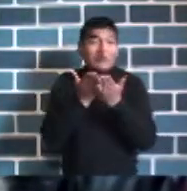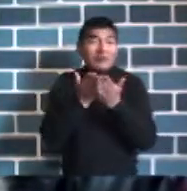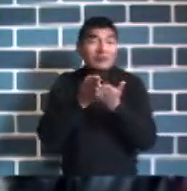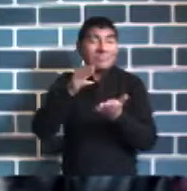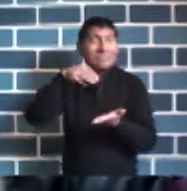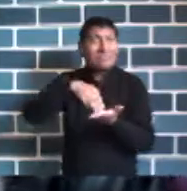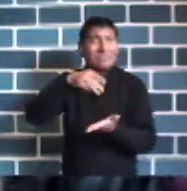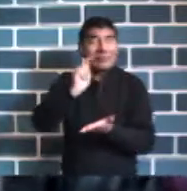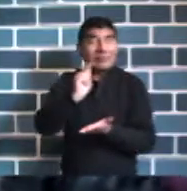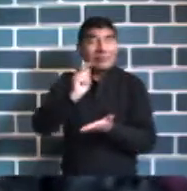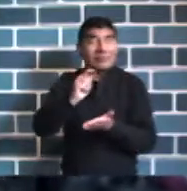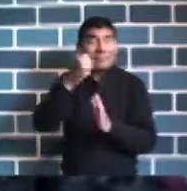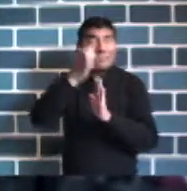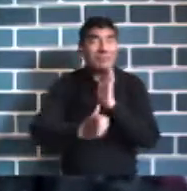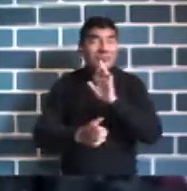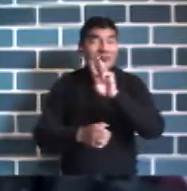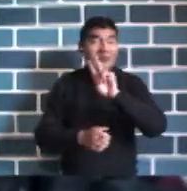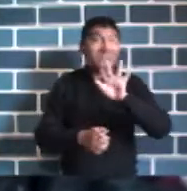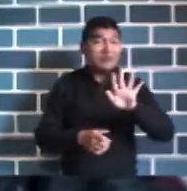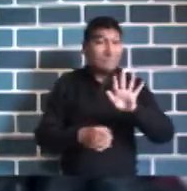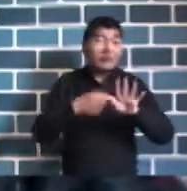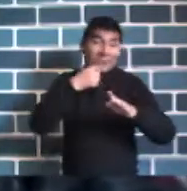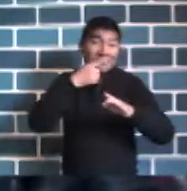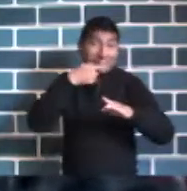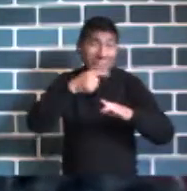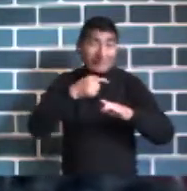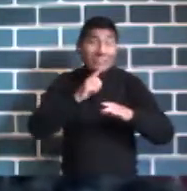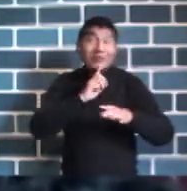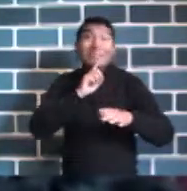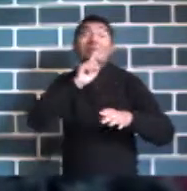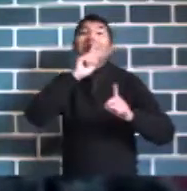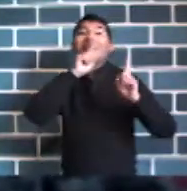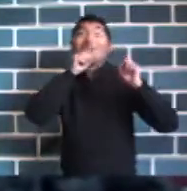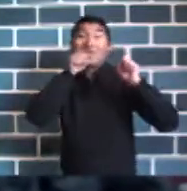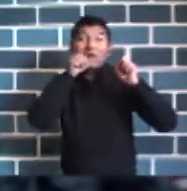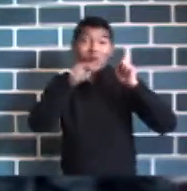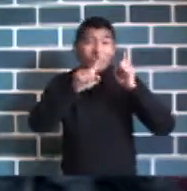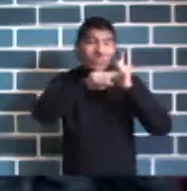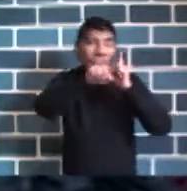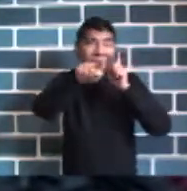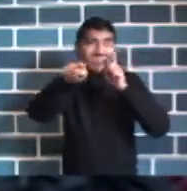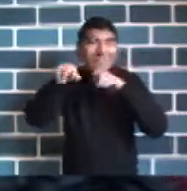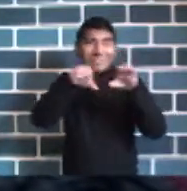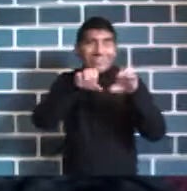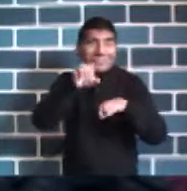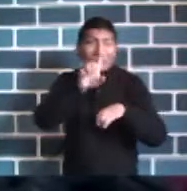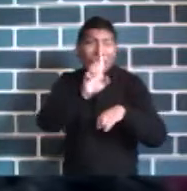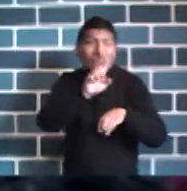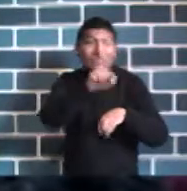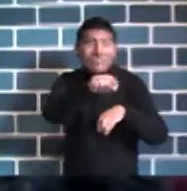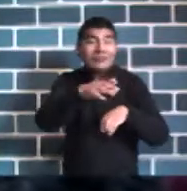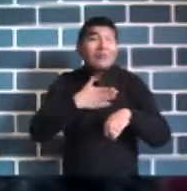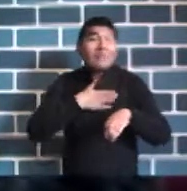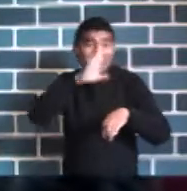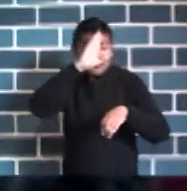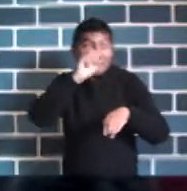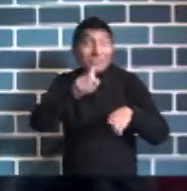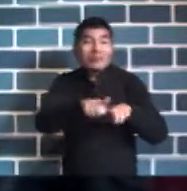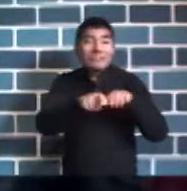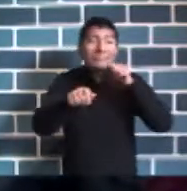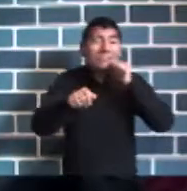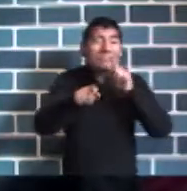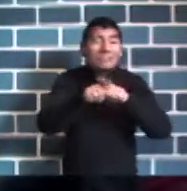san mateo en el capítulo 25 dice les aseguro que lo que hayan hecho a uno solo de estos mis hermanos más